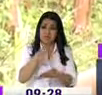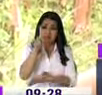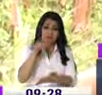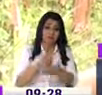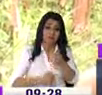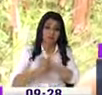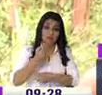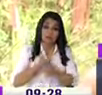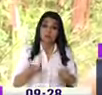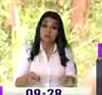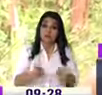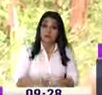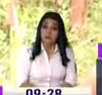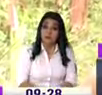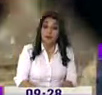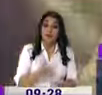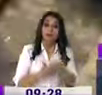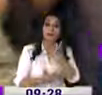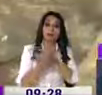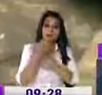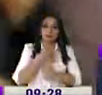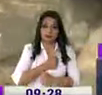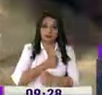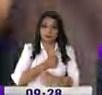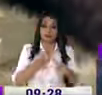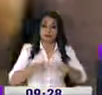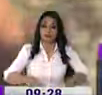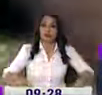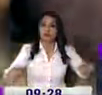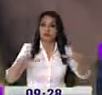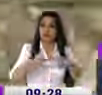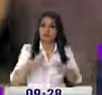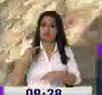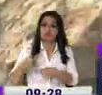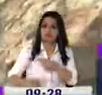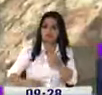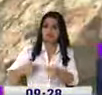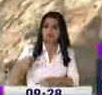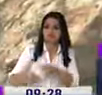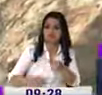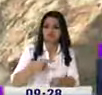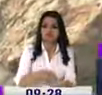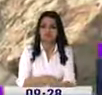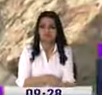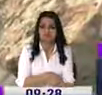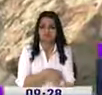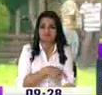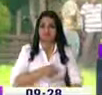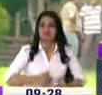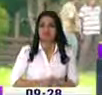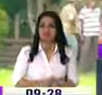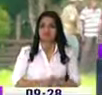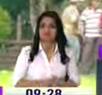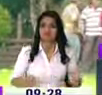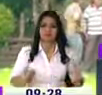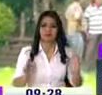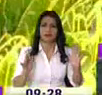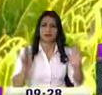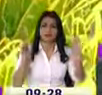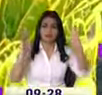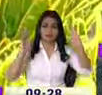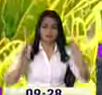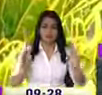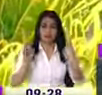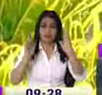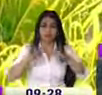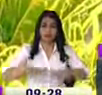que también fue parte de nuestros antepasados. El sector es un lugar lleno de tradiciones y costumbres, rodeados de árboles inmensos y